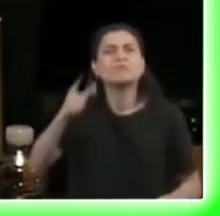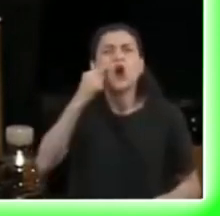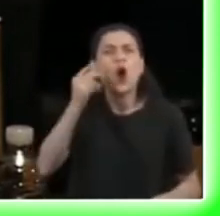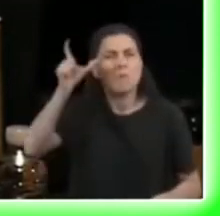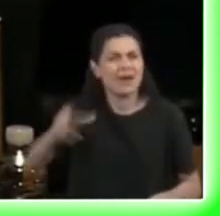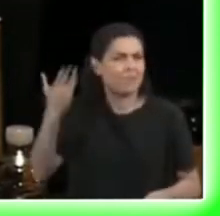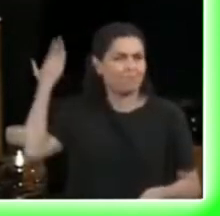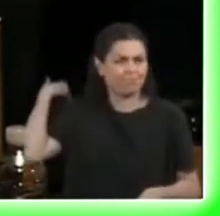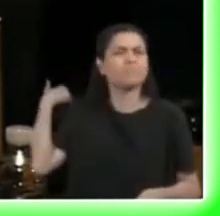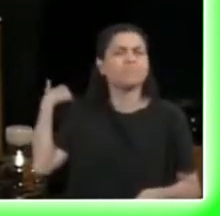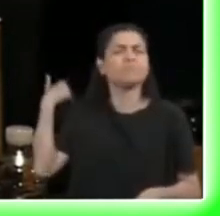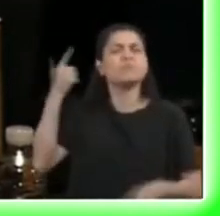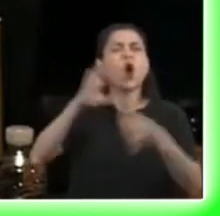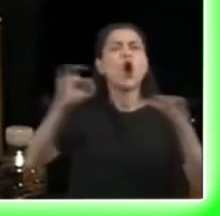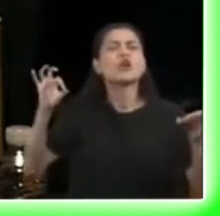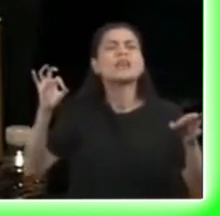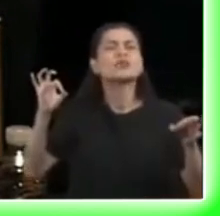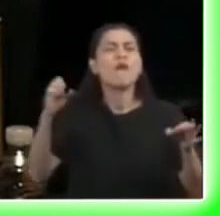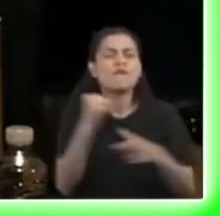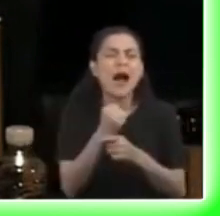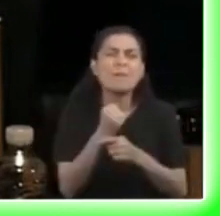en realidad tiene que ver